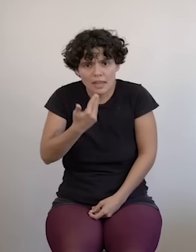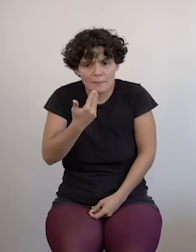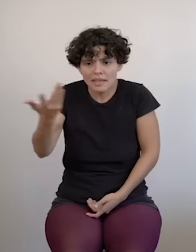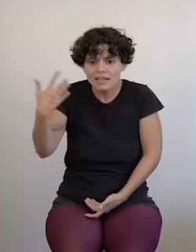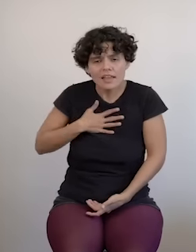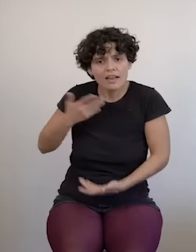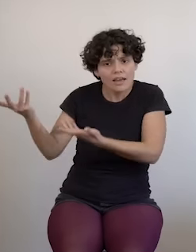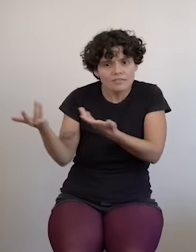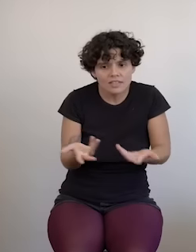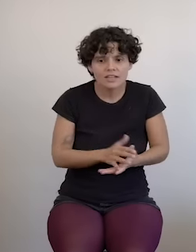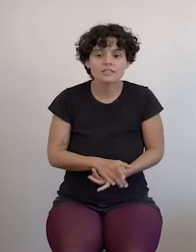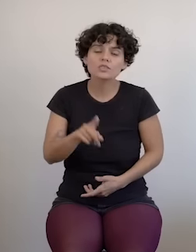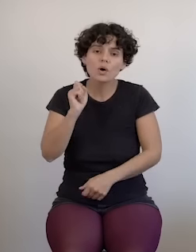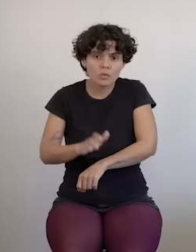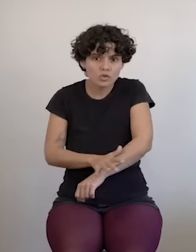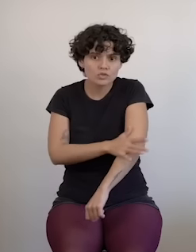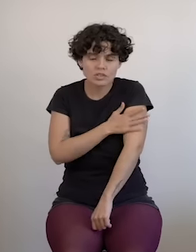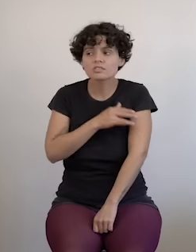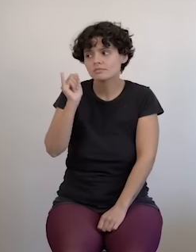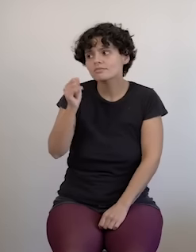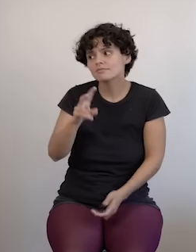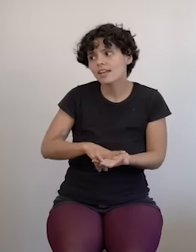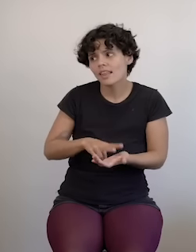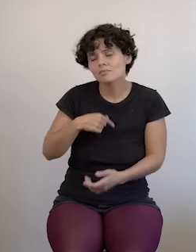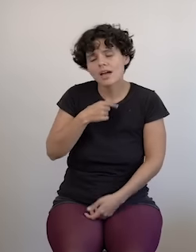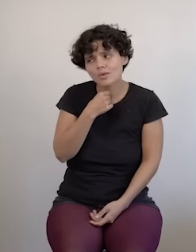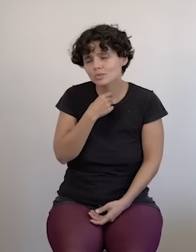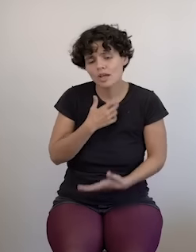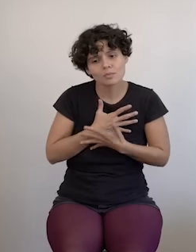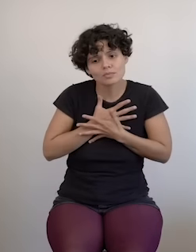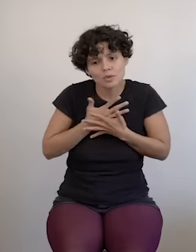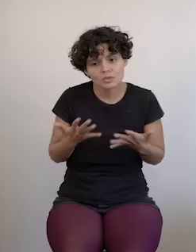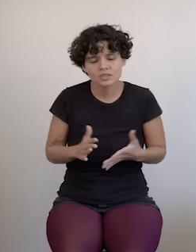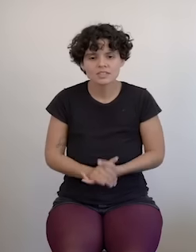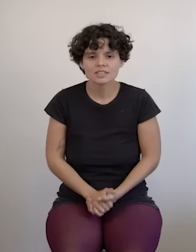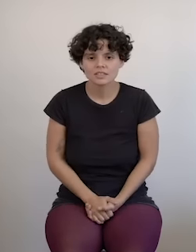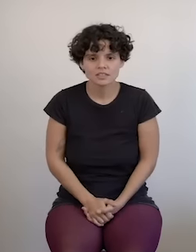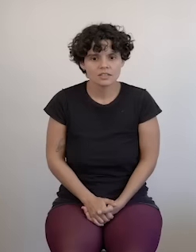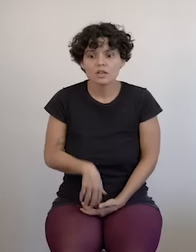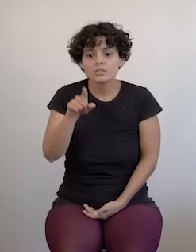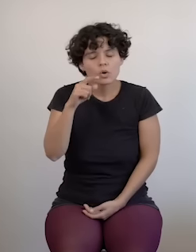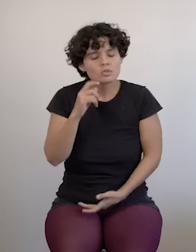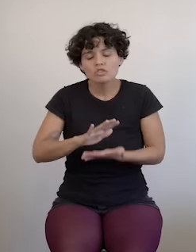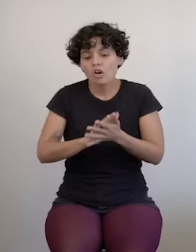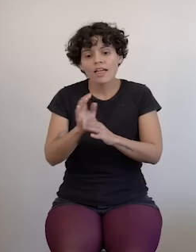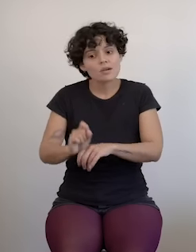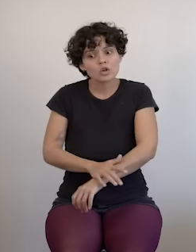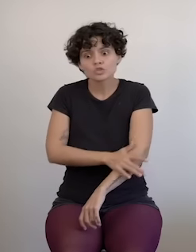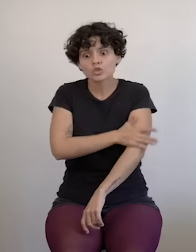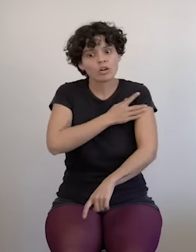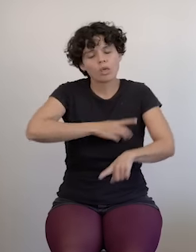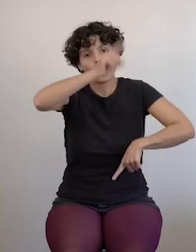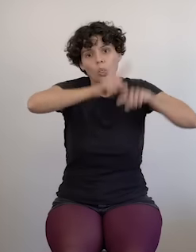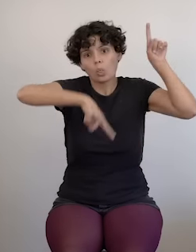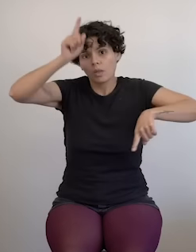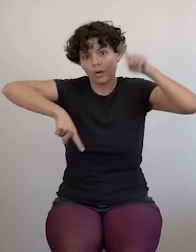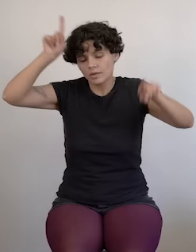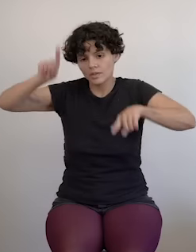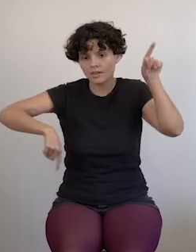demasiado emocionante, ¿o no? Sí. ¿Te ha gustado, no? Mucho. Sí, no has conducido por todas las emociones porque, de